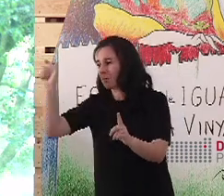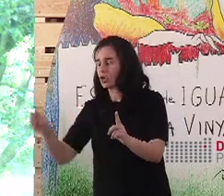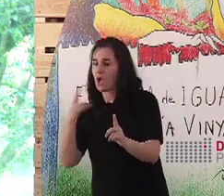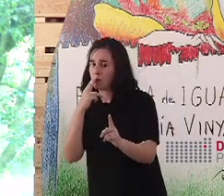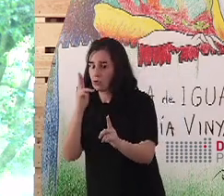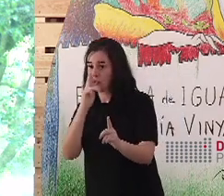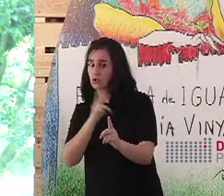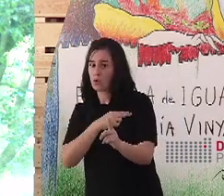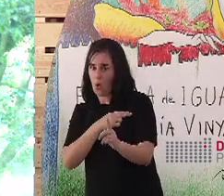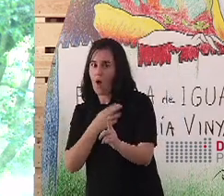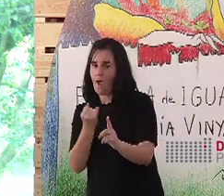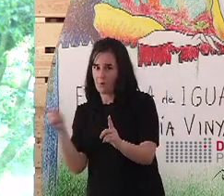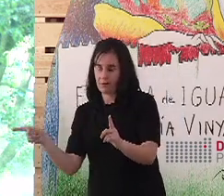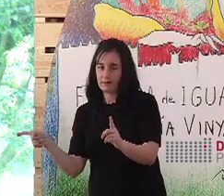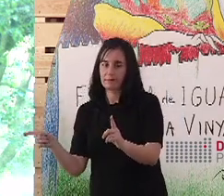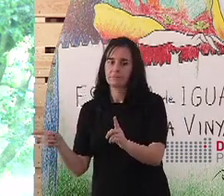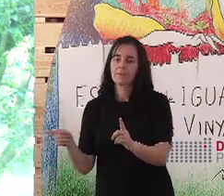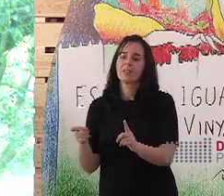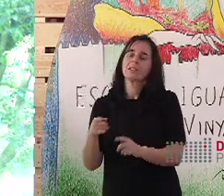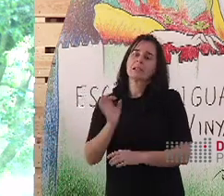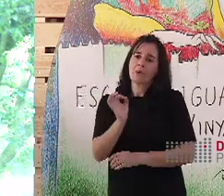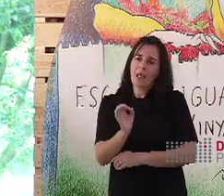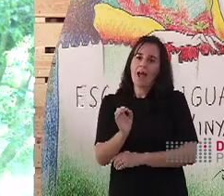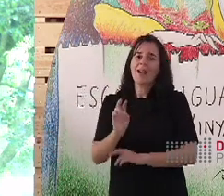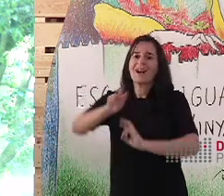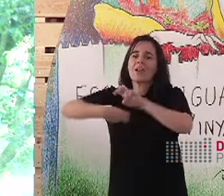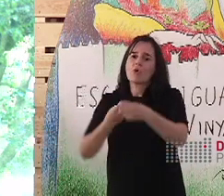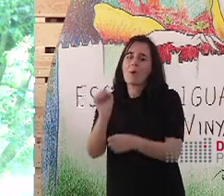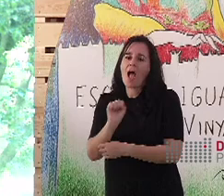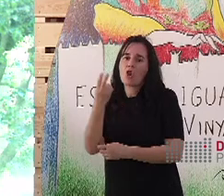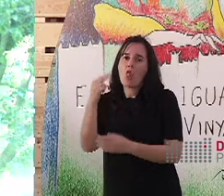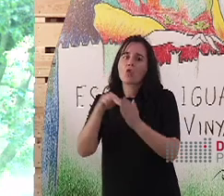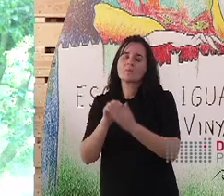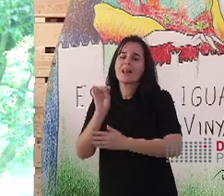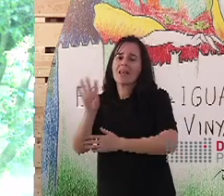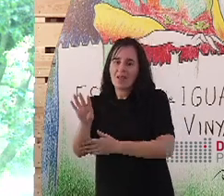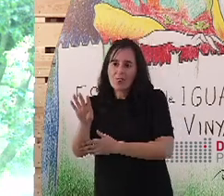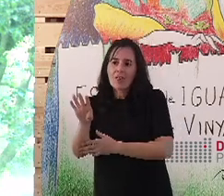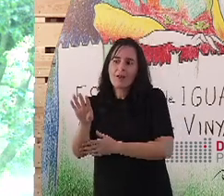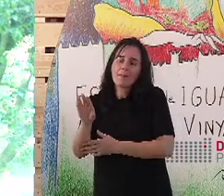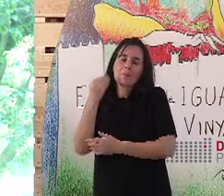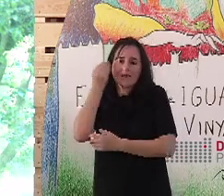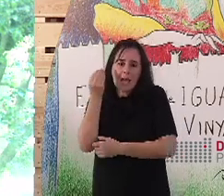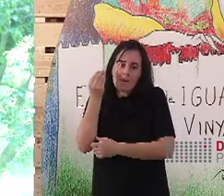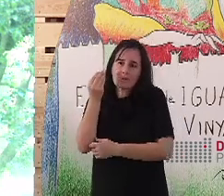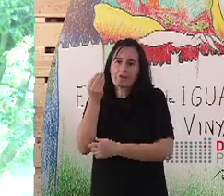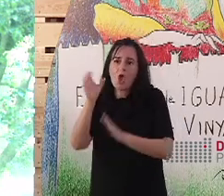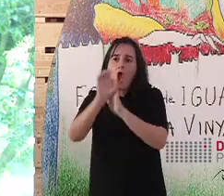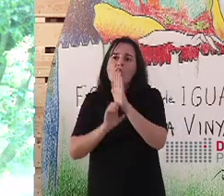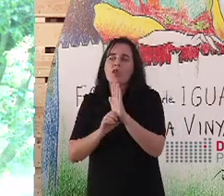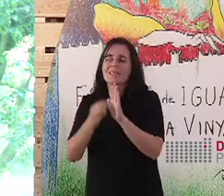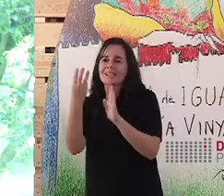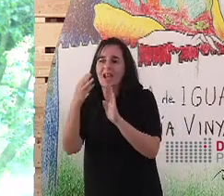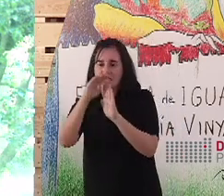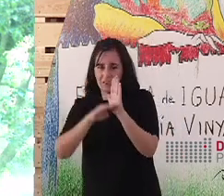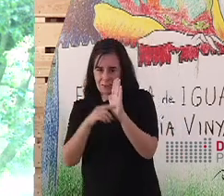do 2015, eso que se consideraba nun principio un avance, porque se estipularon tres condicións que se tiñan que ser